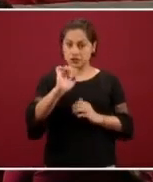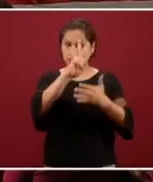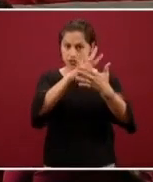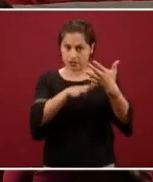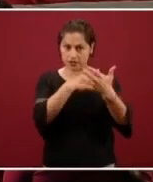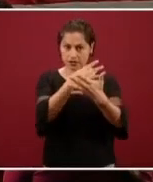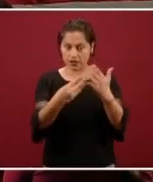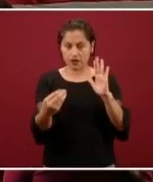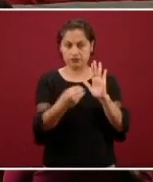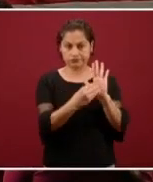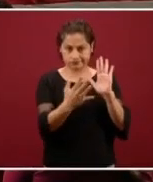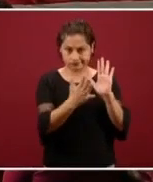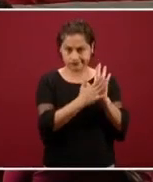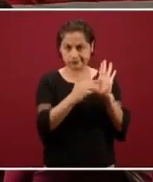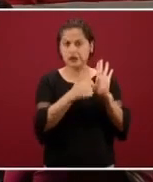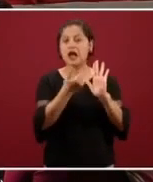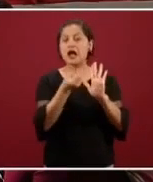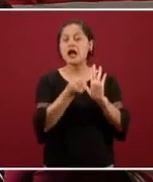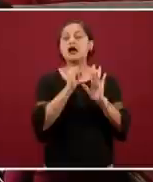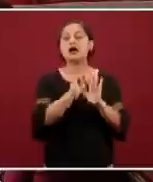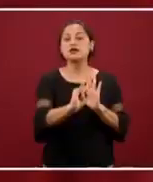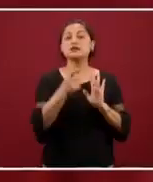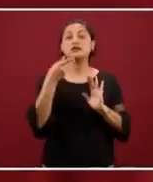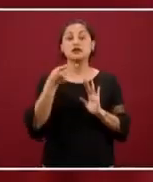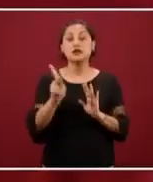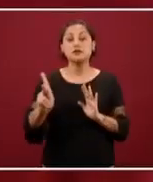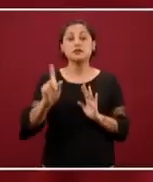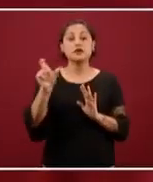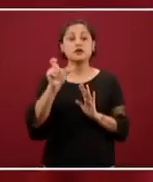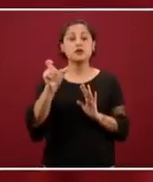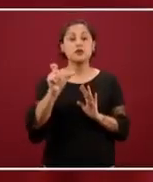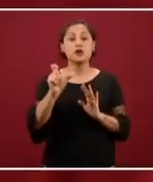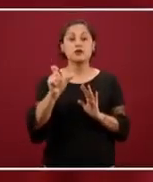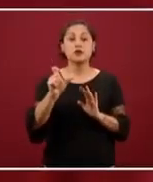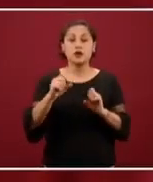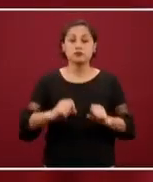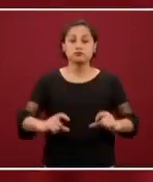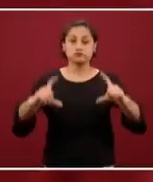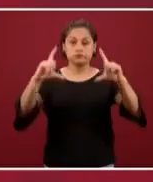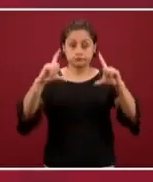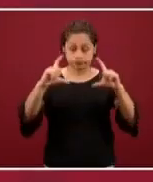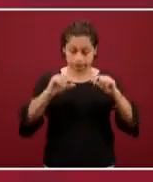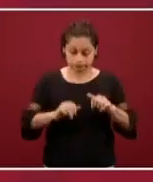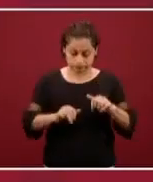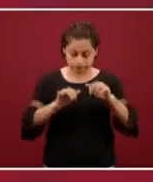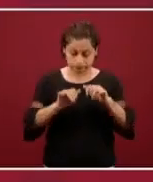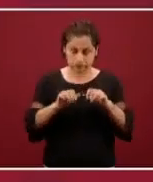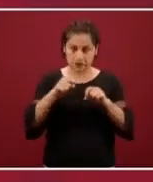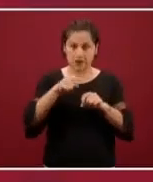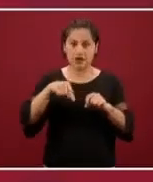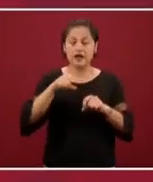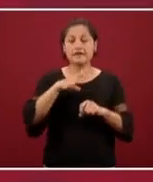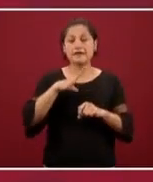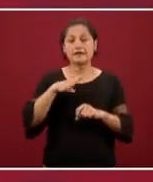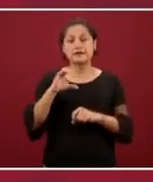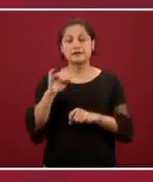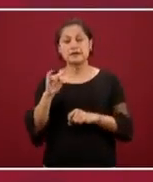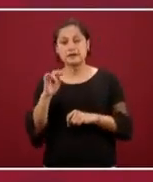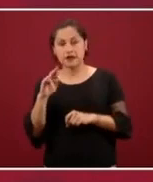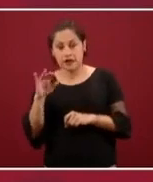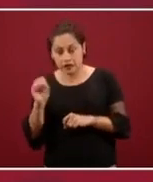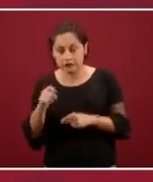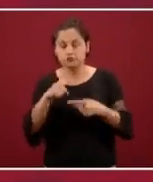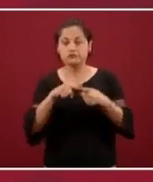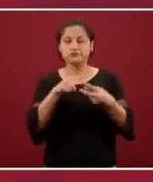pero recuerden que el sistema lo caracterizamos por grupos etarios y por otro tipo de información para fines del análisis